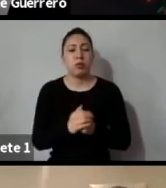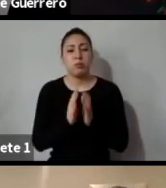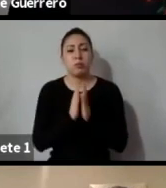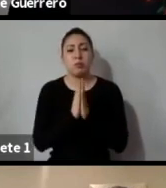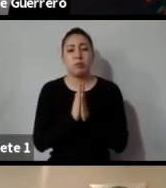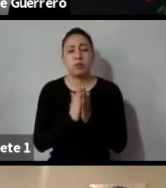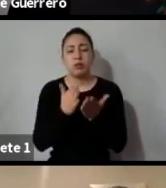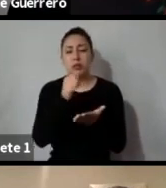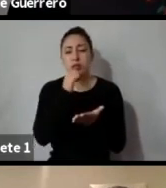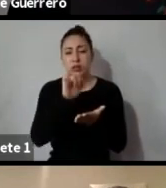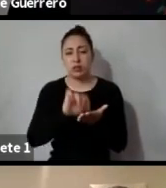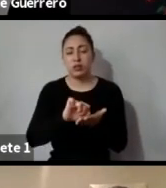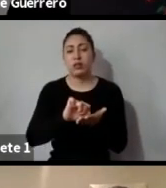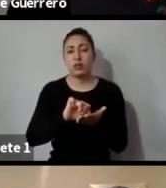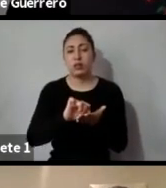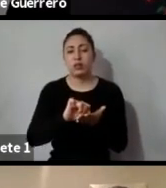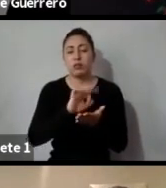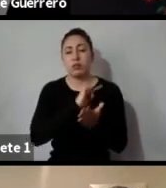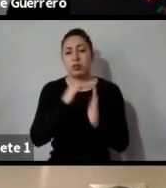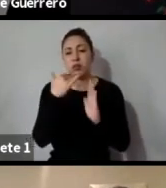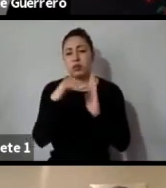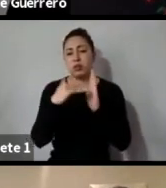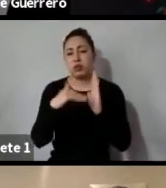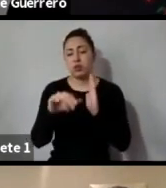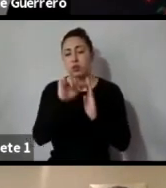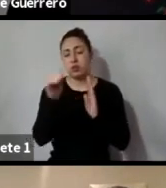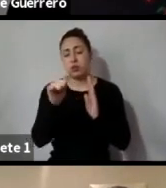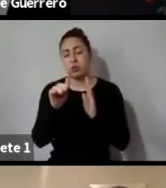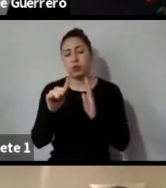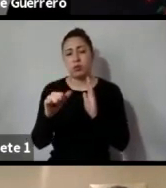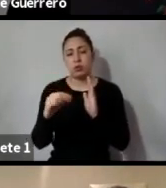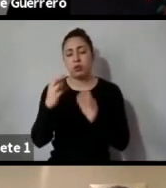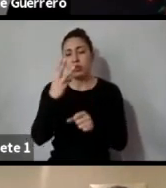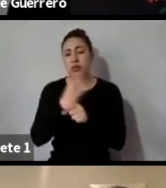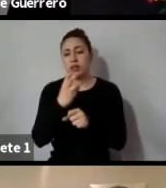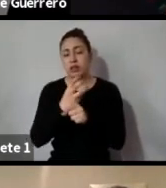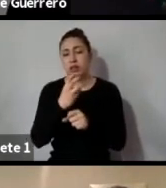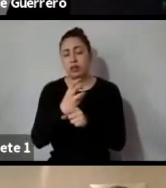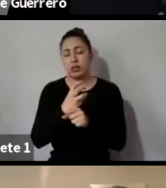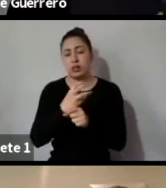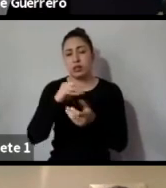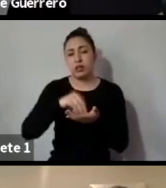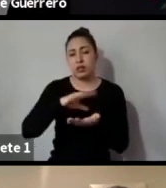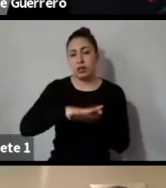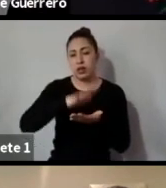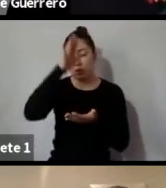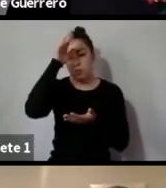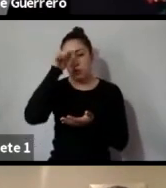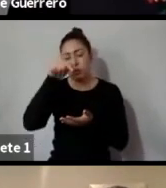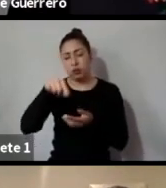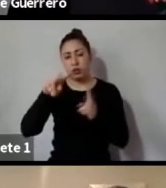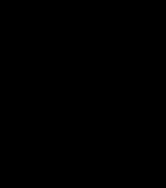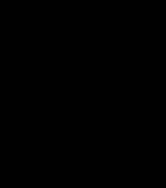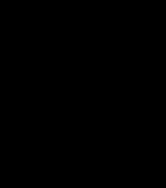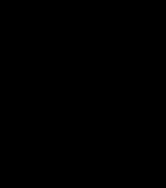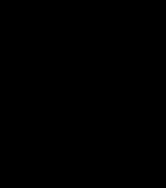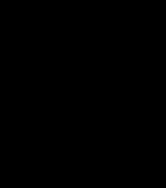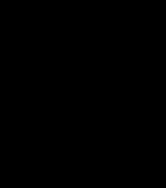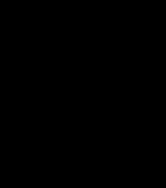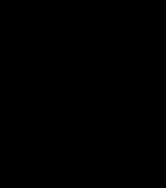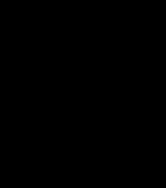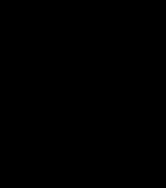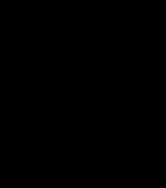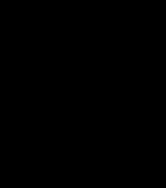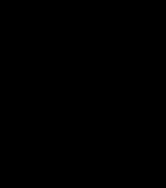secretario, diéramos lectura a la propuesta del tercero y último acuerdo de esta sesión y darle lectura y ponerlo